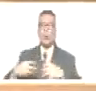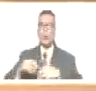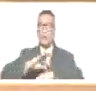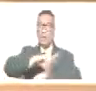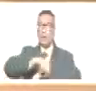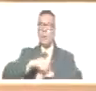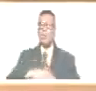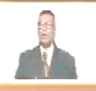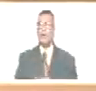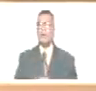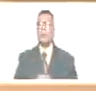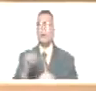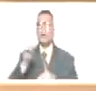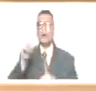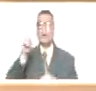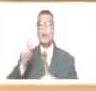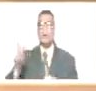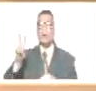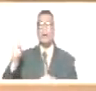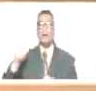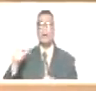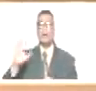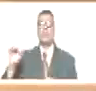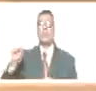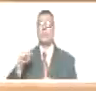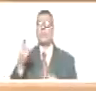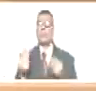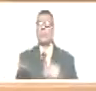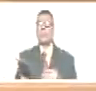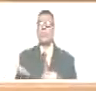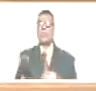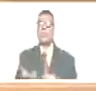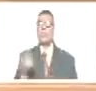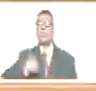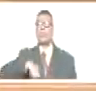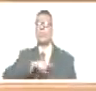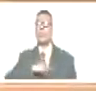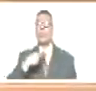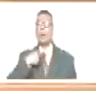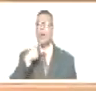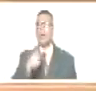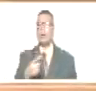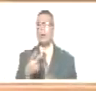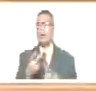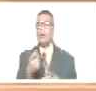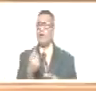la República Bolivariana de Venezuela es muy importante, pero a nuestro juicio insuficiente.